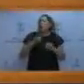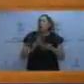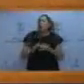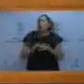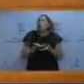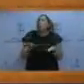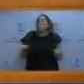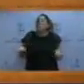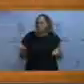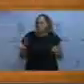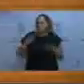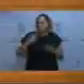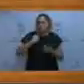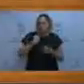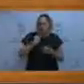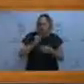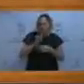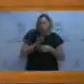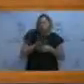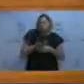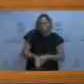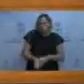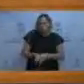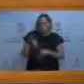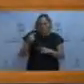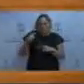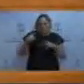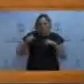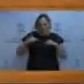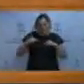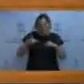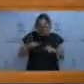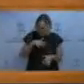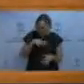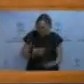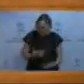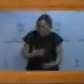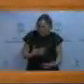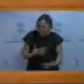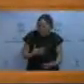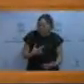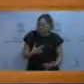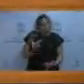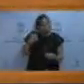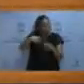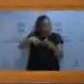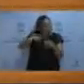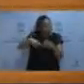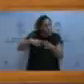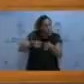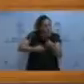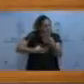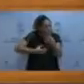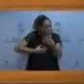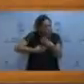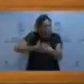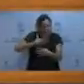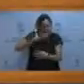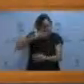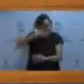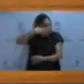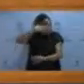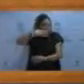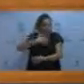actual, porque yo no… Debo decirle que no le creo en las cosas que me cuentan, ¿no? Porque, mire,